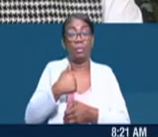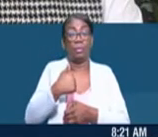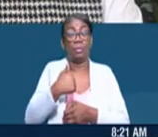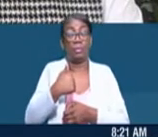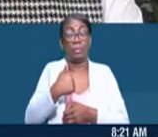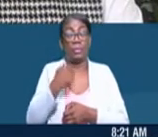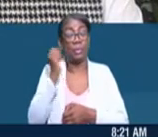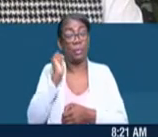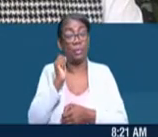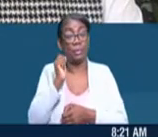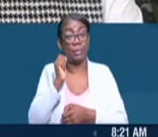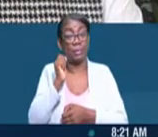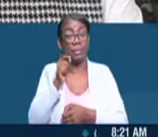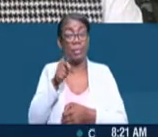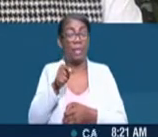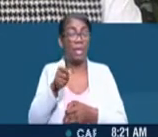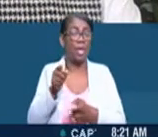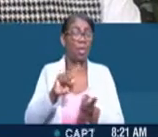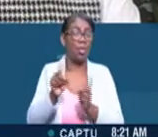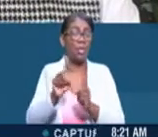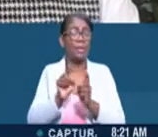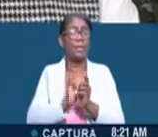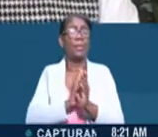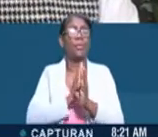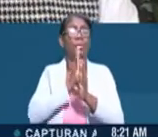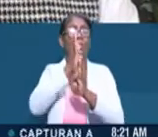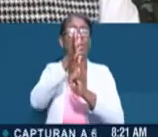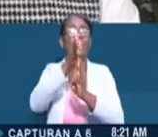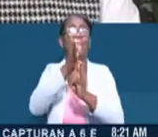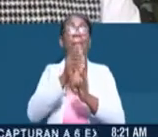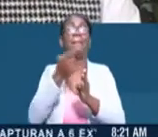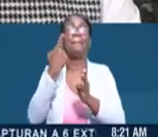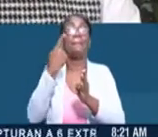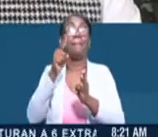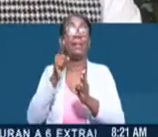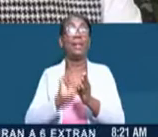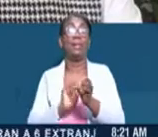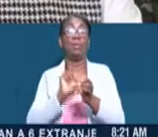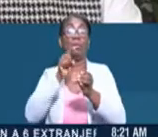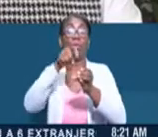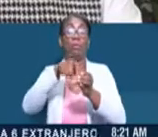sobre todo cuáles son las proyecciones de lo que se puede lograr con estos préstamos?